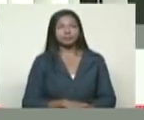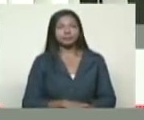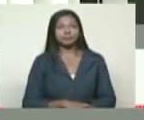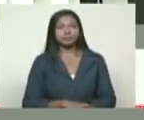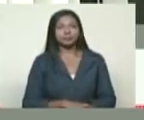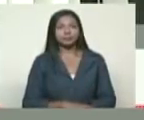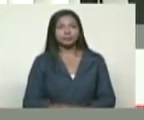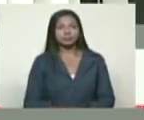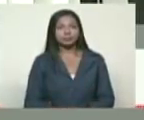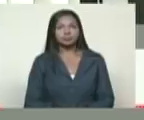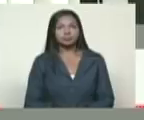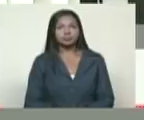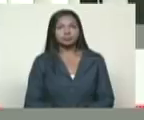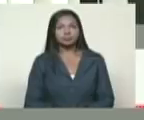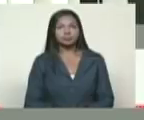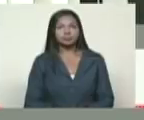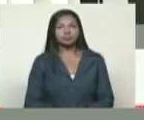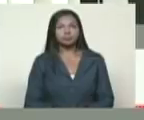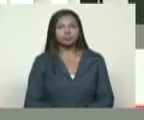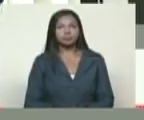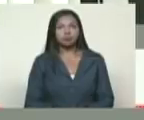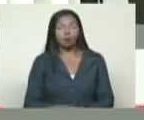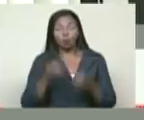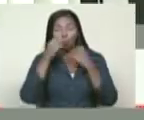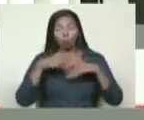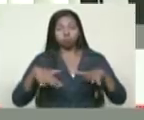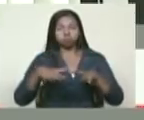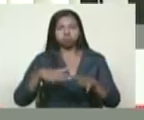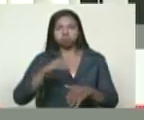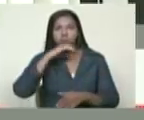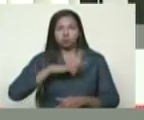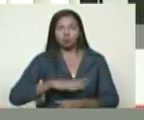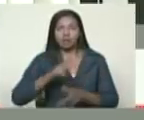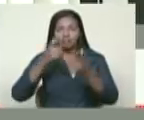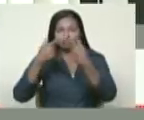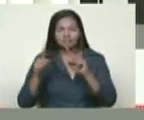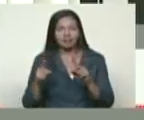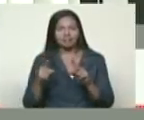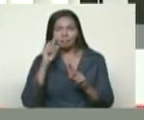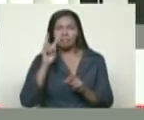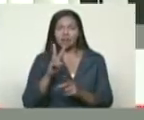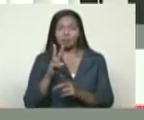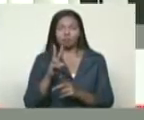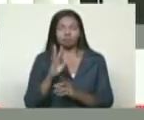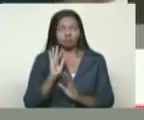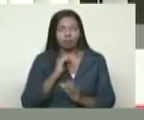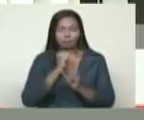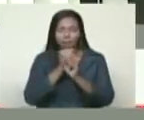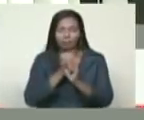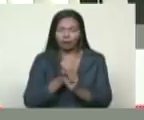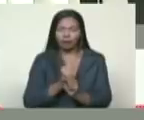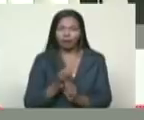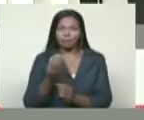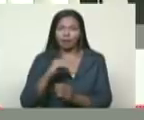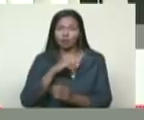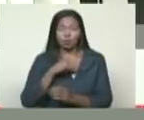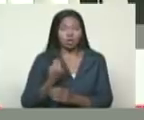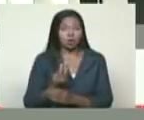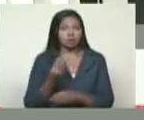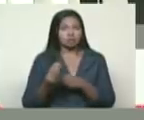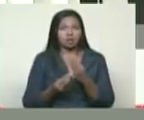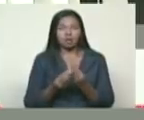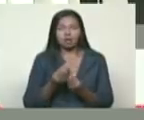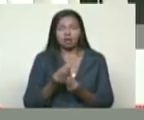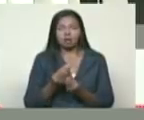de un momento histórico distinto. Ya lo veremos. Yo no quiero emitir